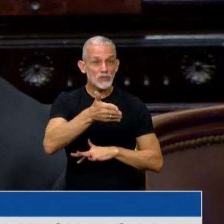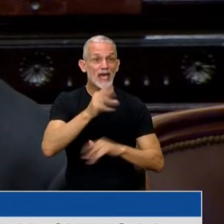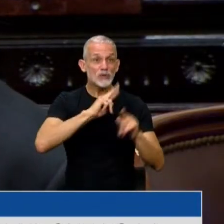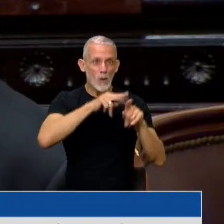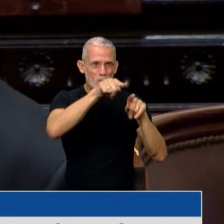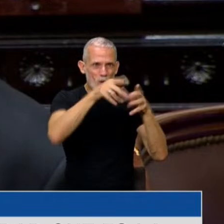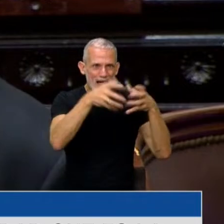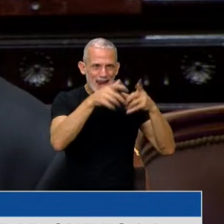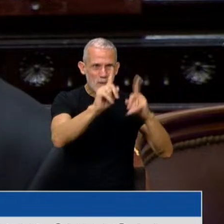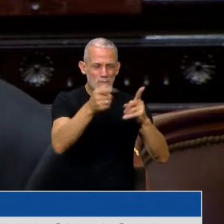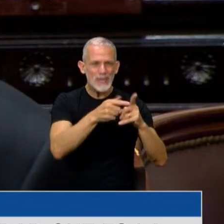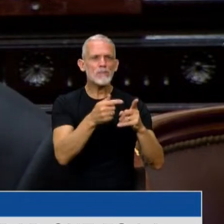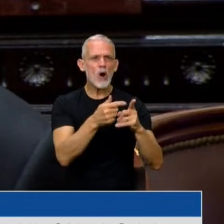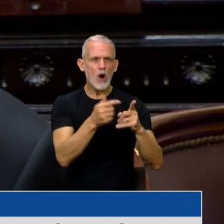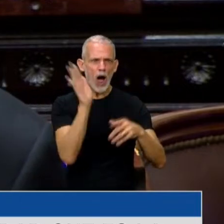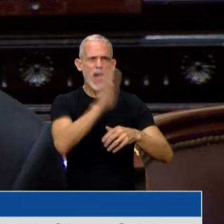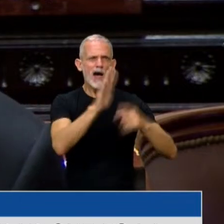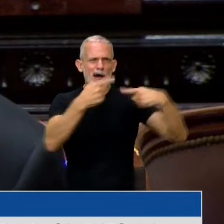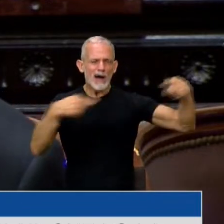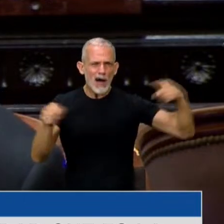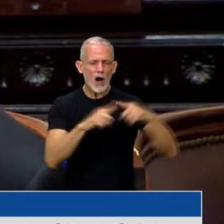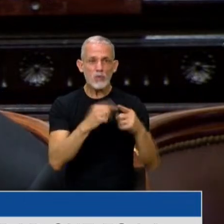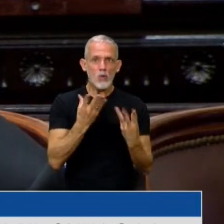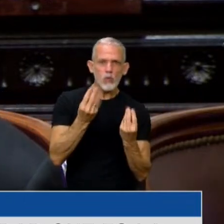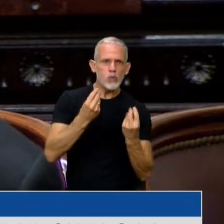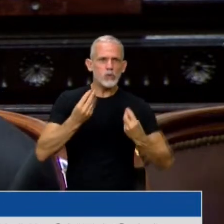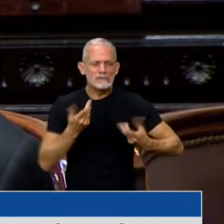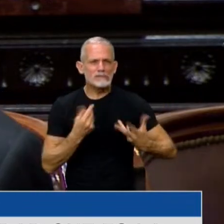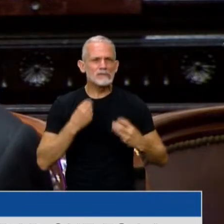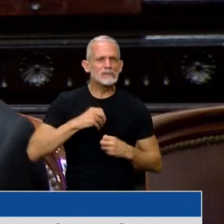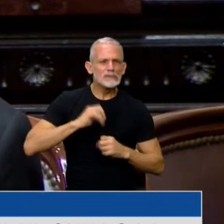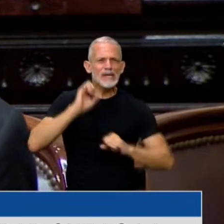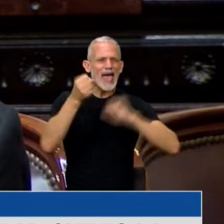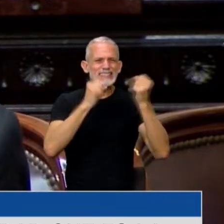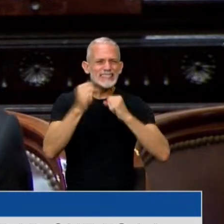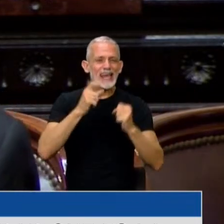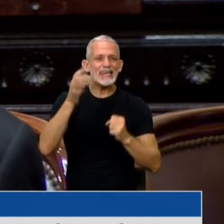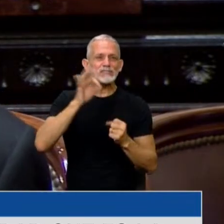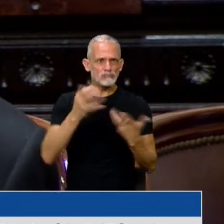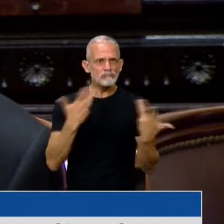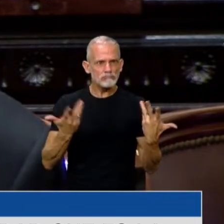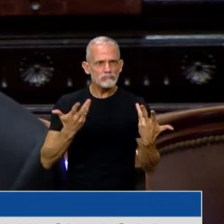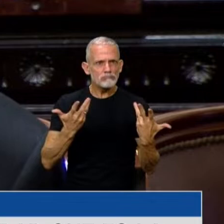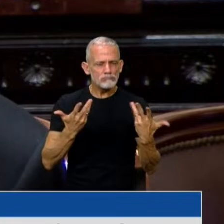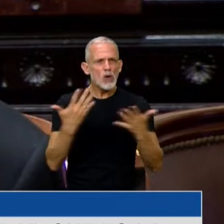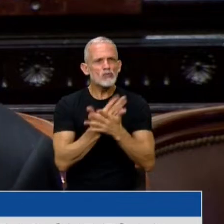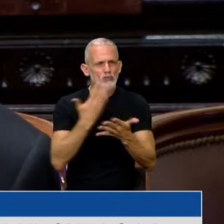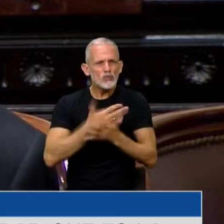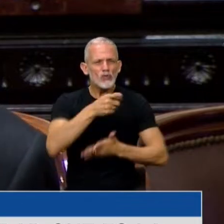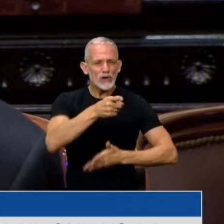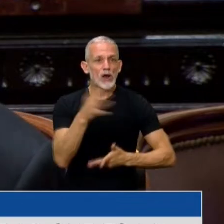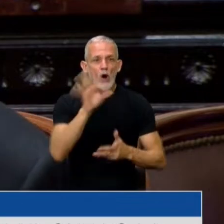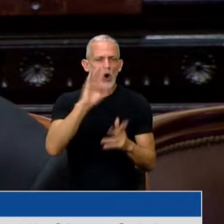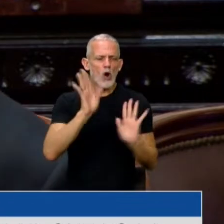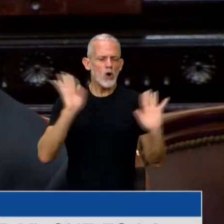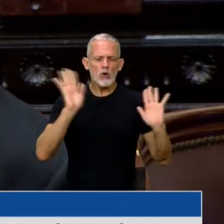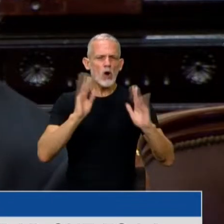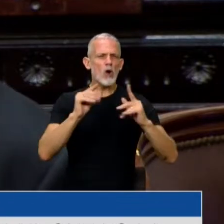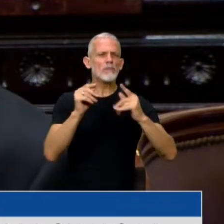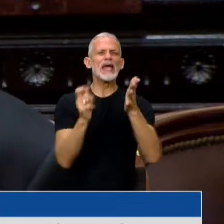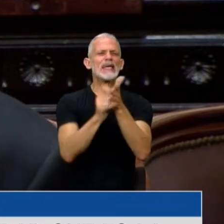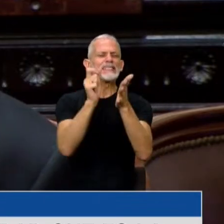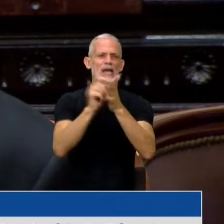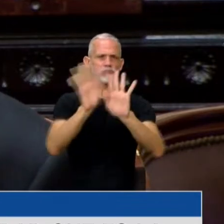36% de esas mujeres sufrió ataques de pánico, de estrés o de ansiedad o se retiró de las